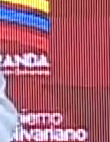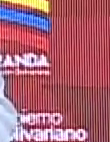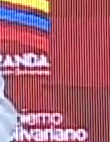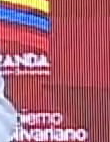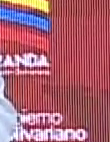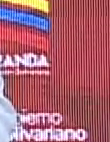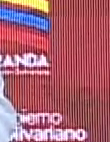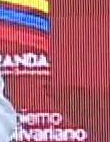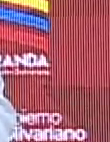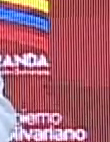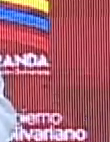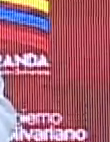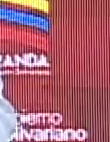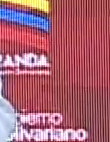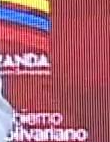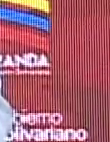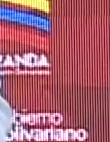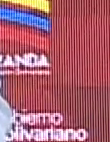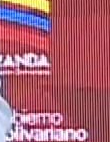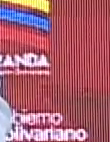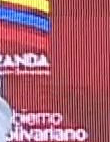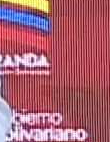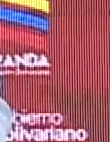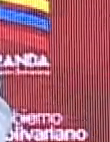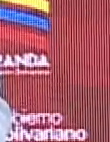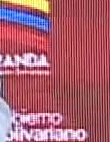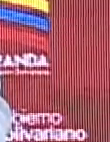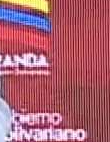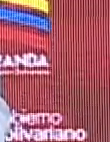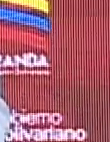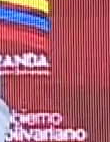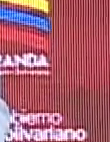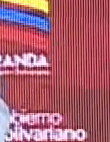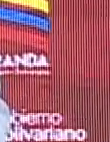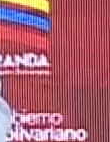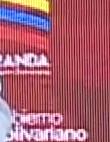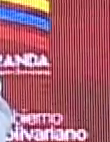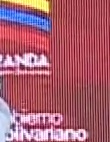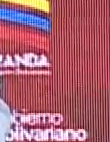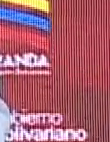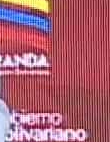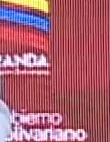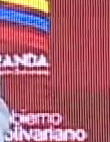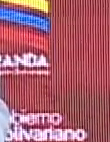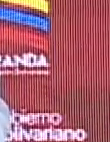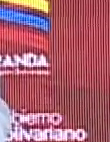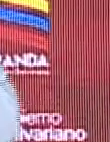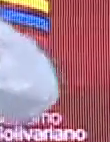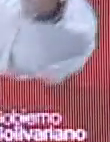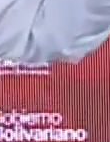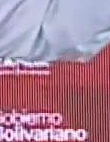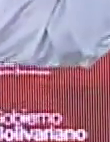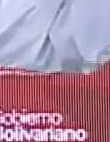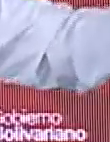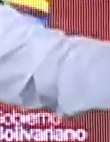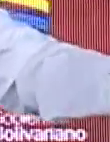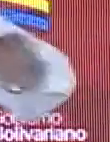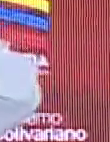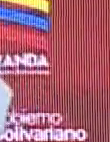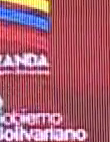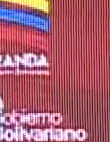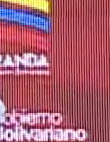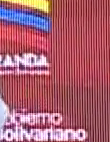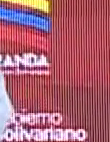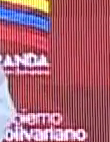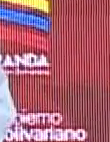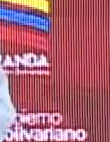cifra, más de 4.400 niños y niñas de hambre, de inanición en el último año.